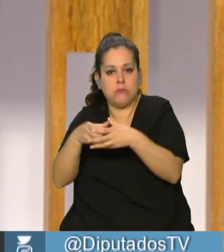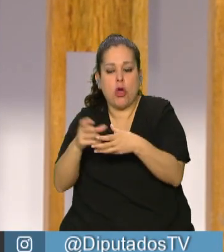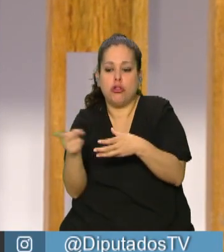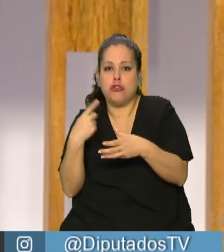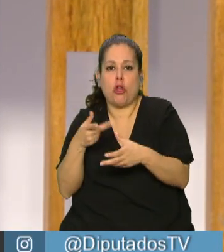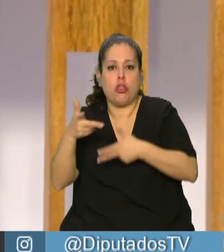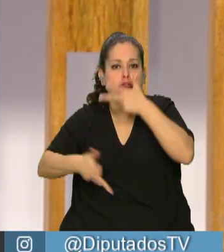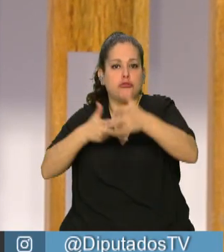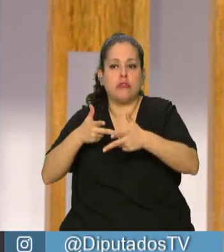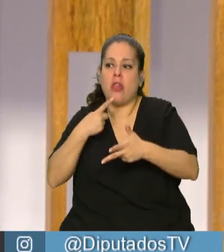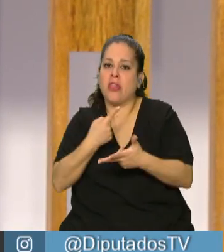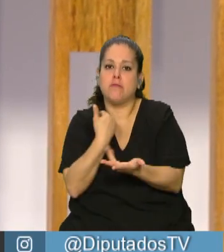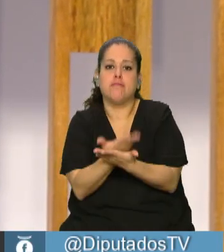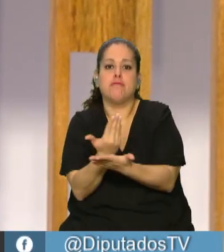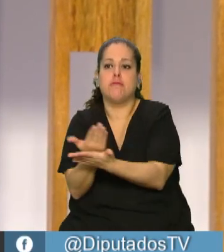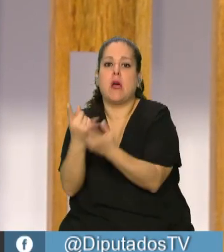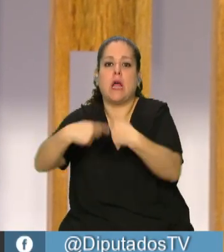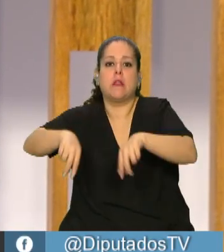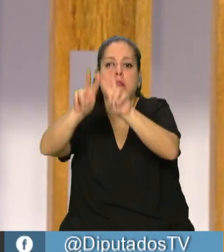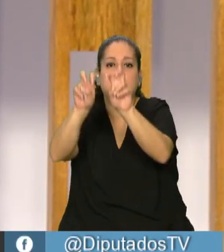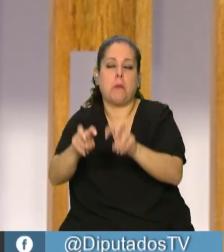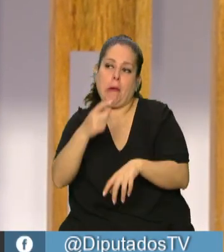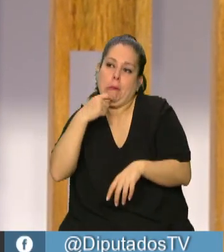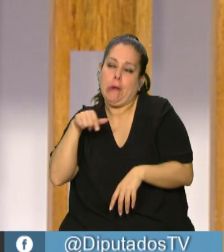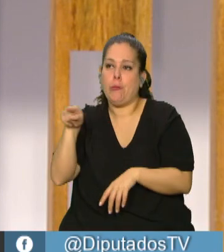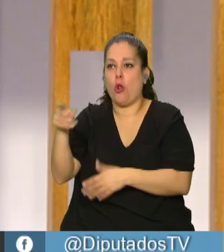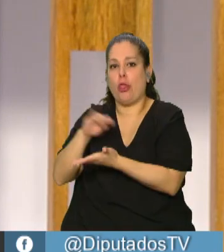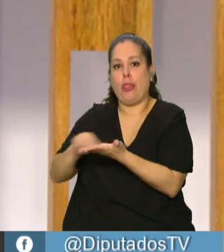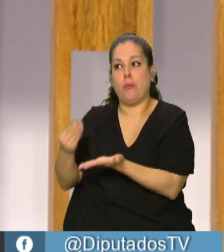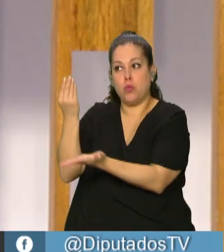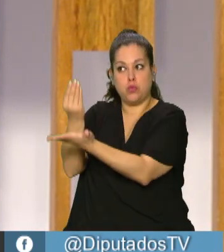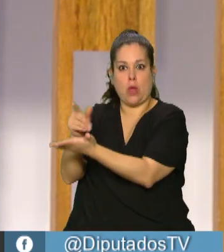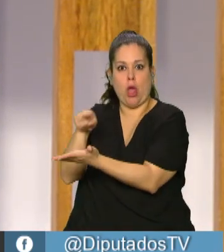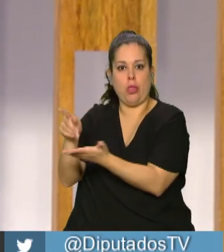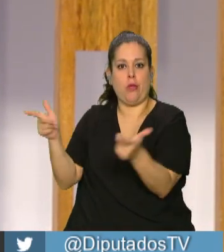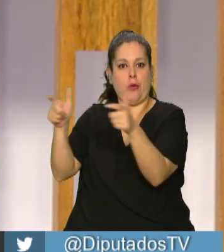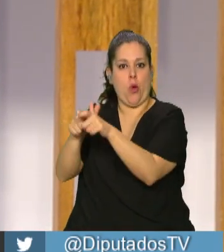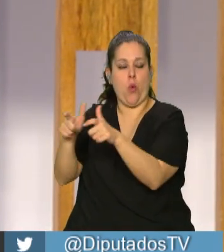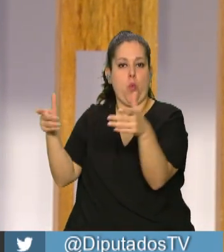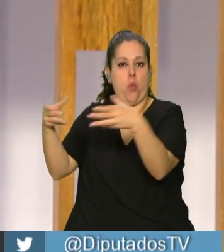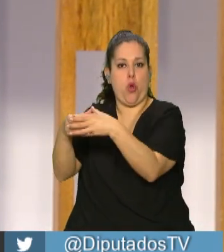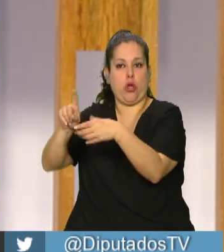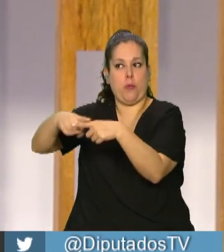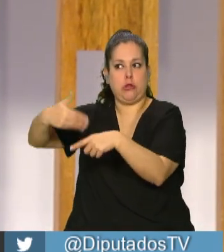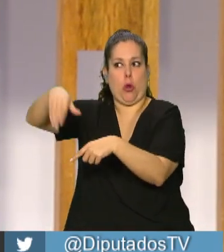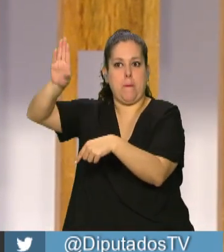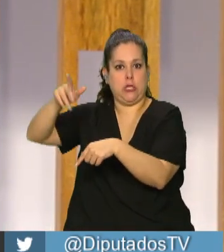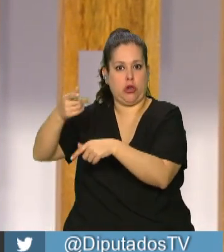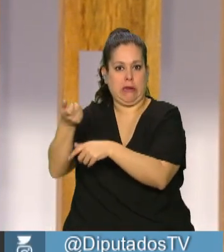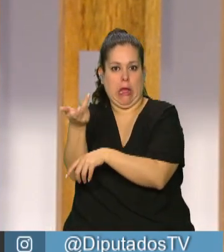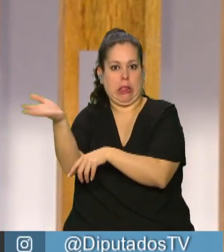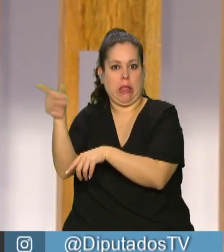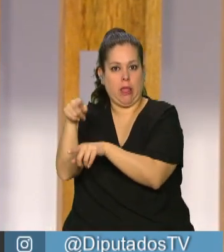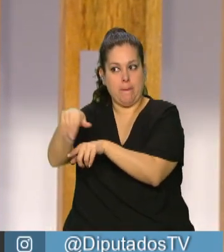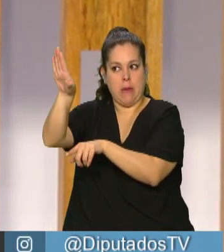proponer, sin perjuicio de que, bueno, hay un diputado que representa a bloques mayoritarios, cada uno en su medida, y